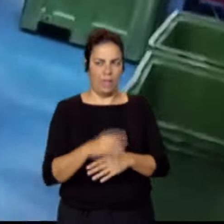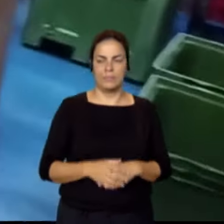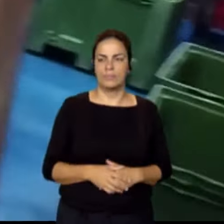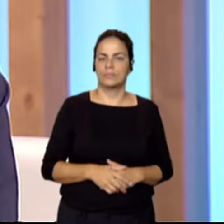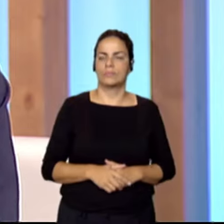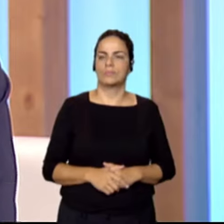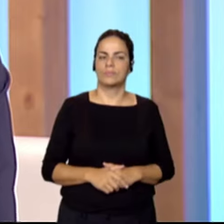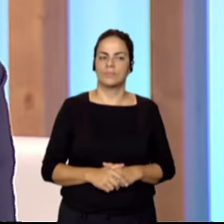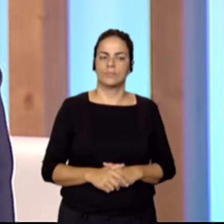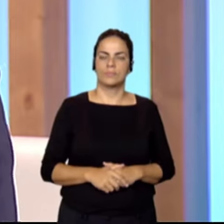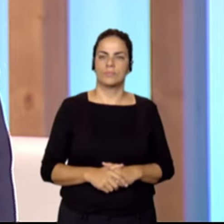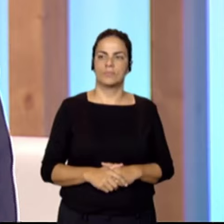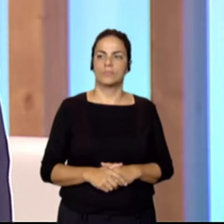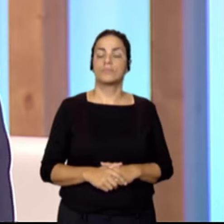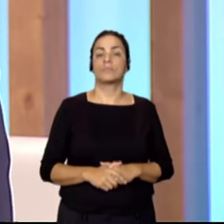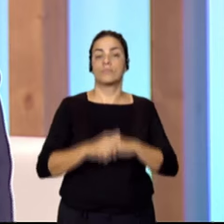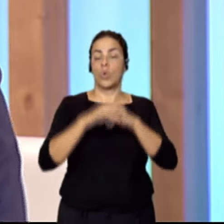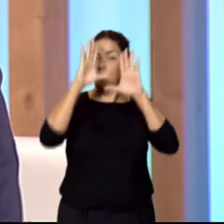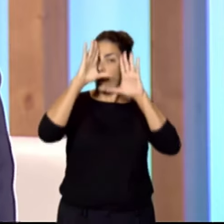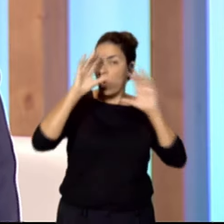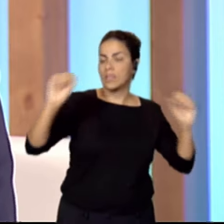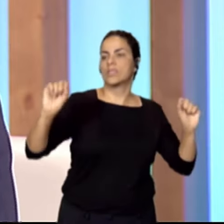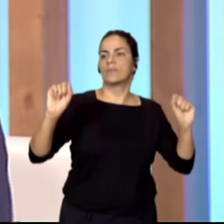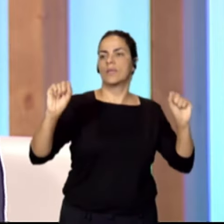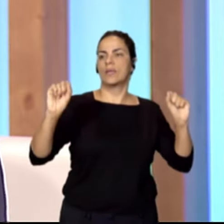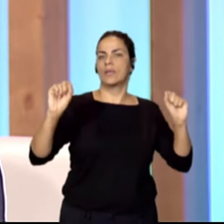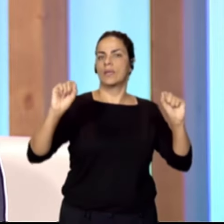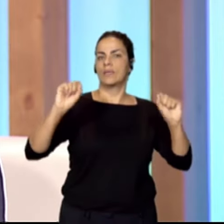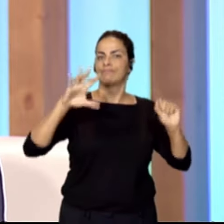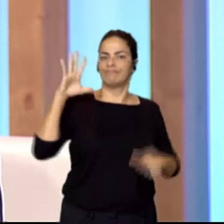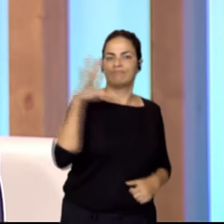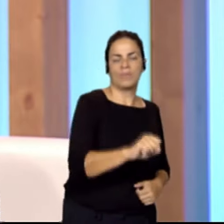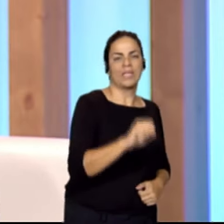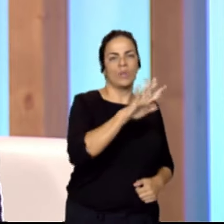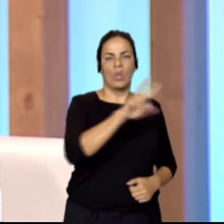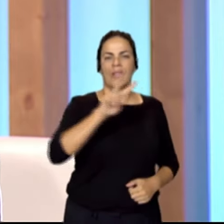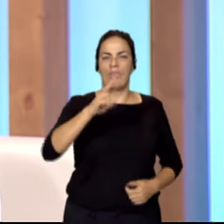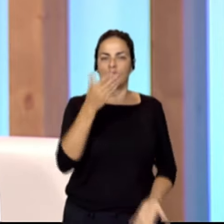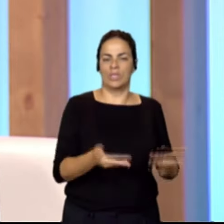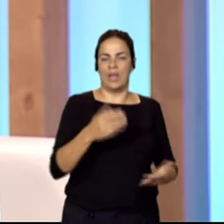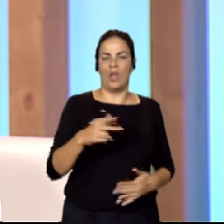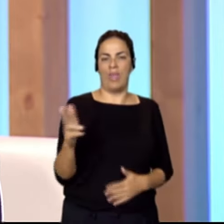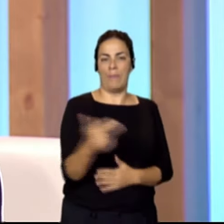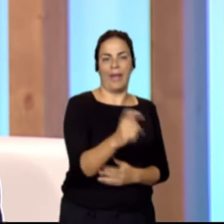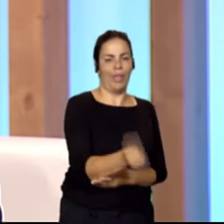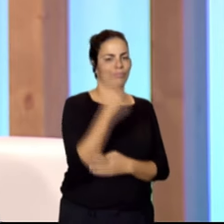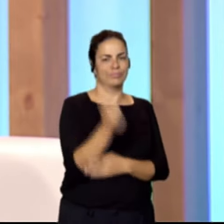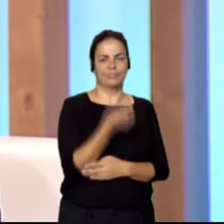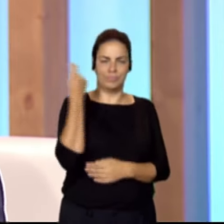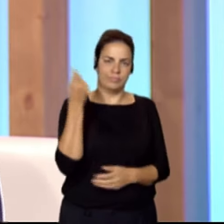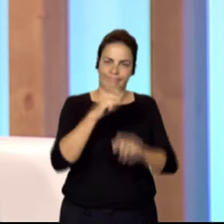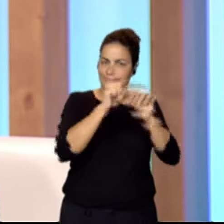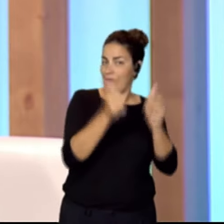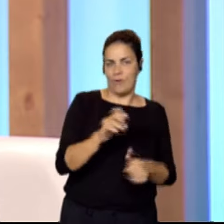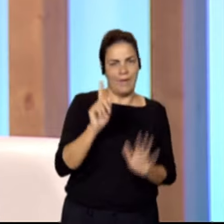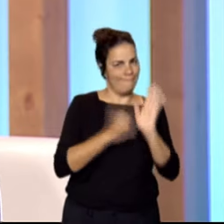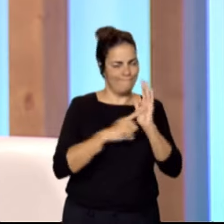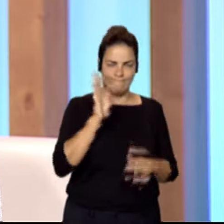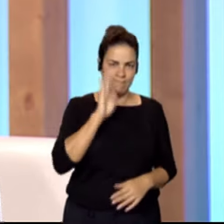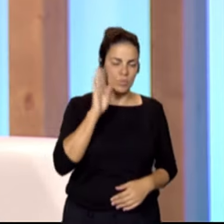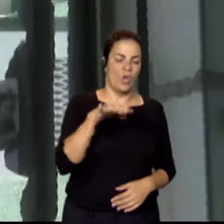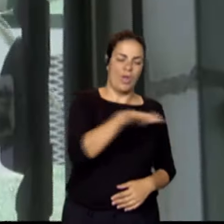euros y la guardia civil interviene 52 kg de pescado capturado de forma ilegal entre la gomera y tenerife una